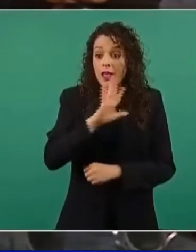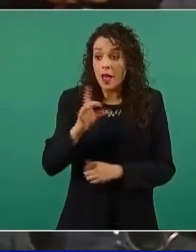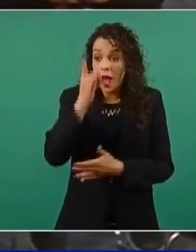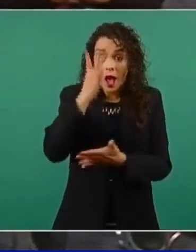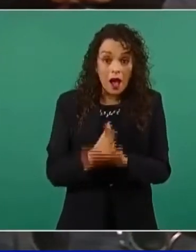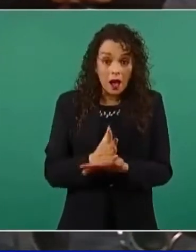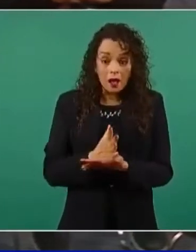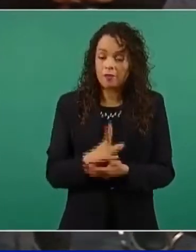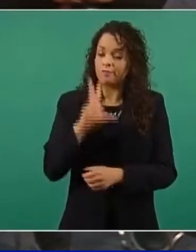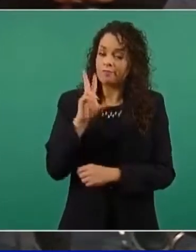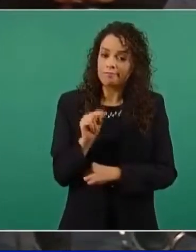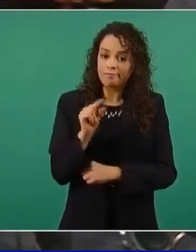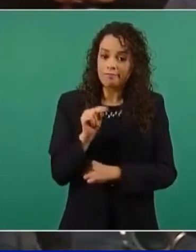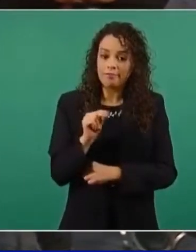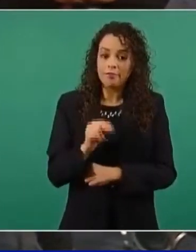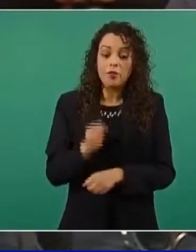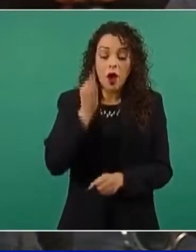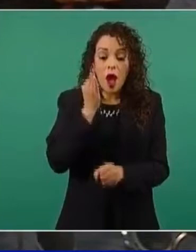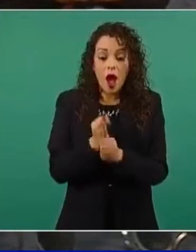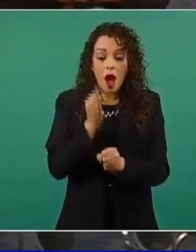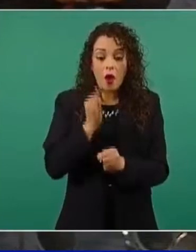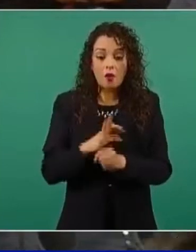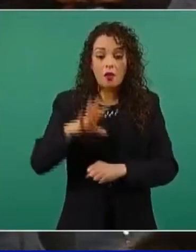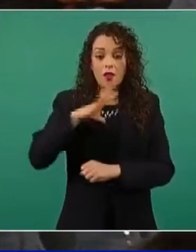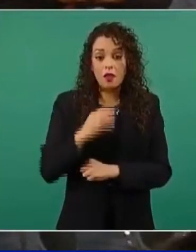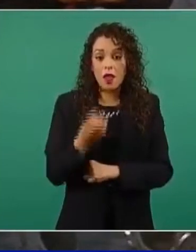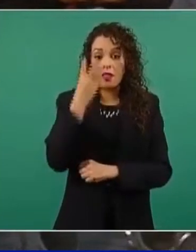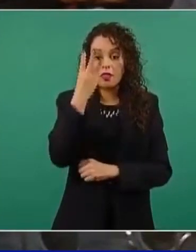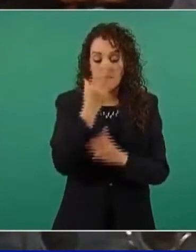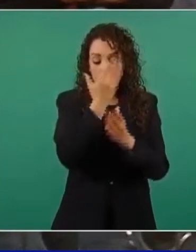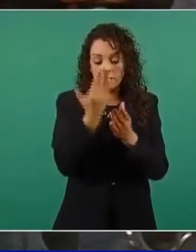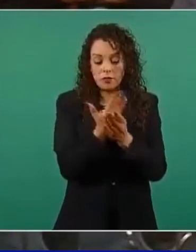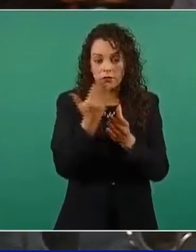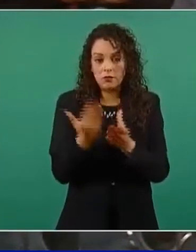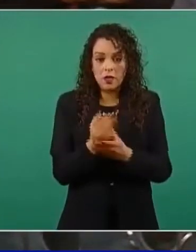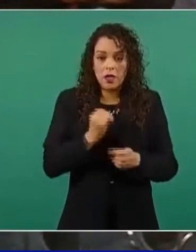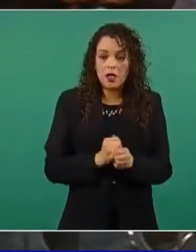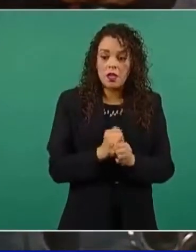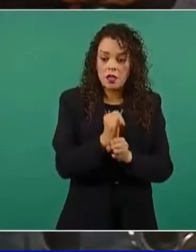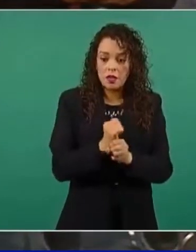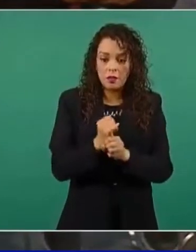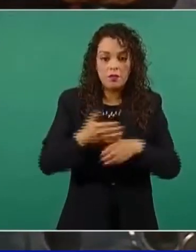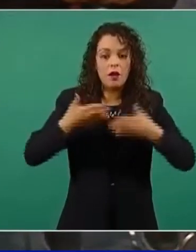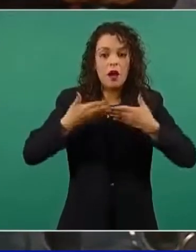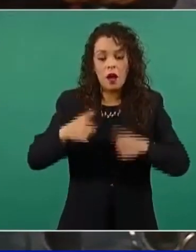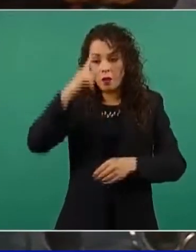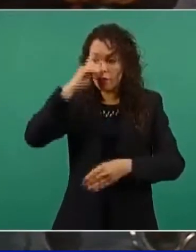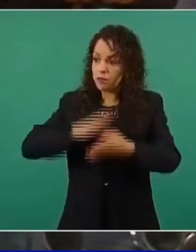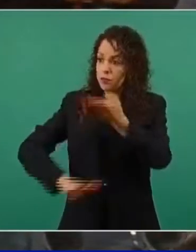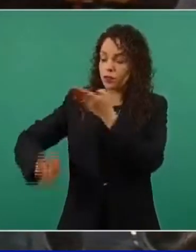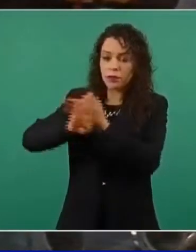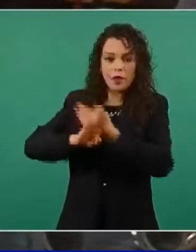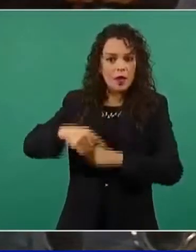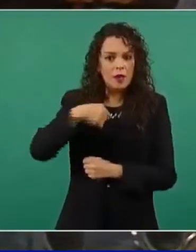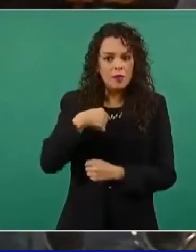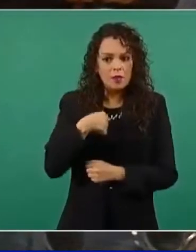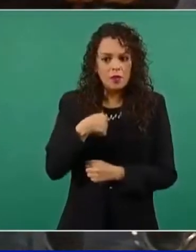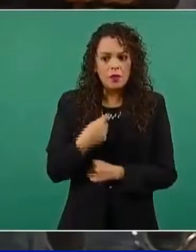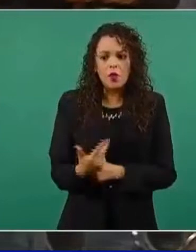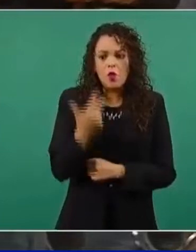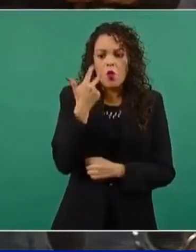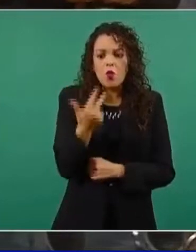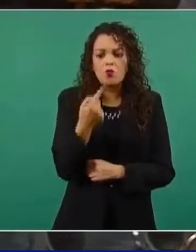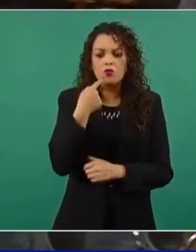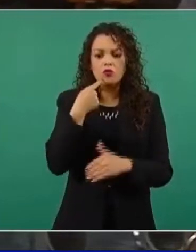si no fuera porque en este momento hay 3 carpetas de investigación abiertas en mi contra, una por 8